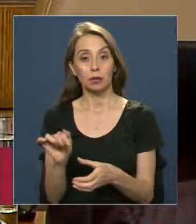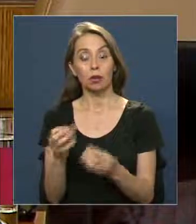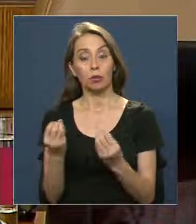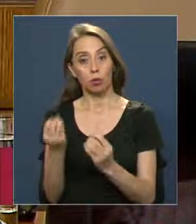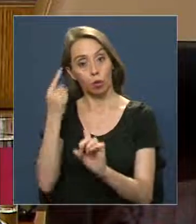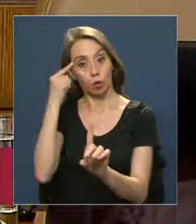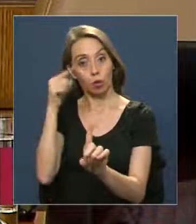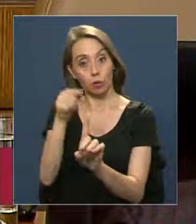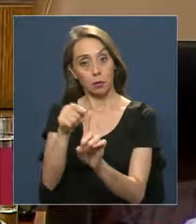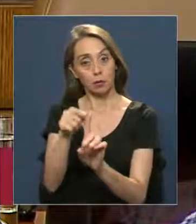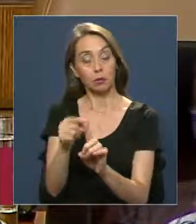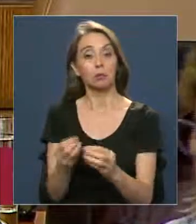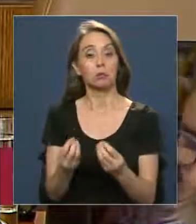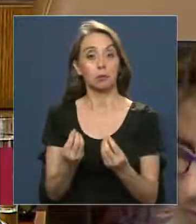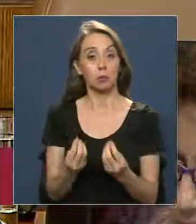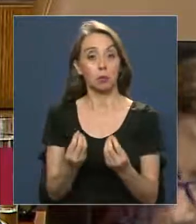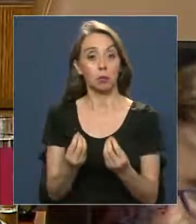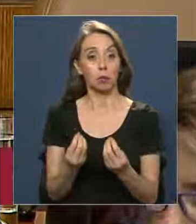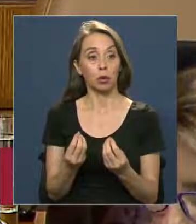propósito,